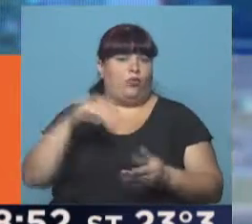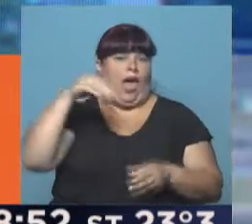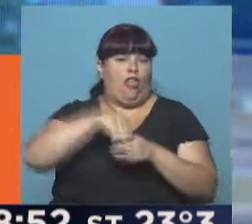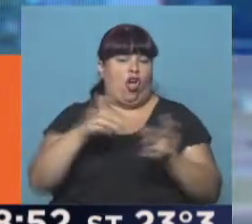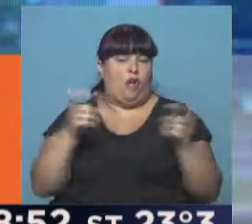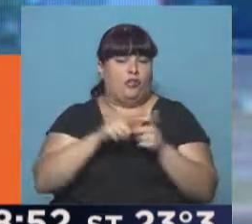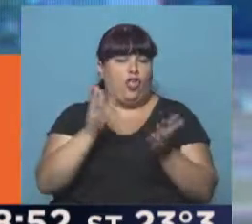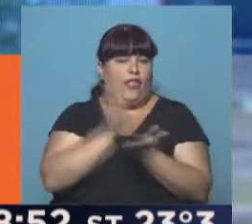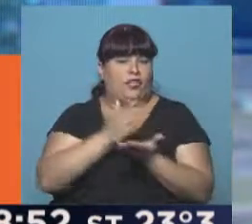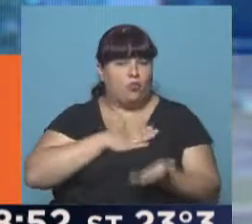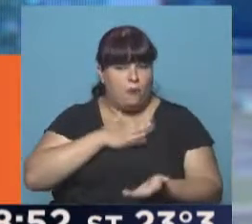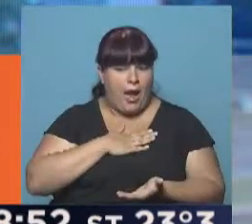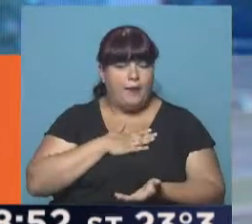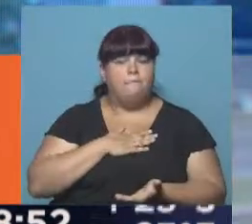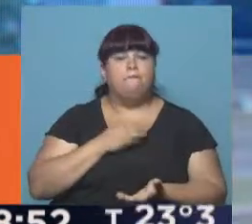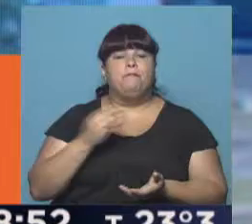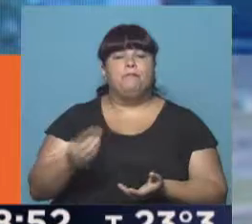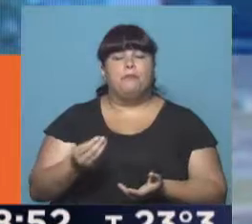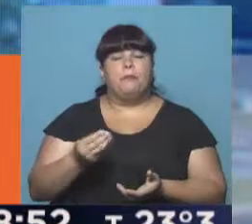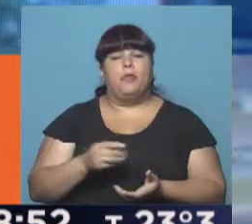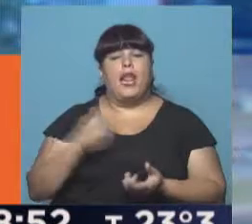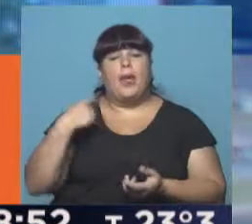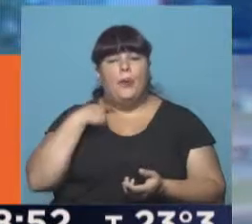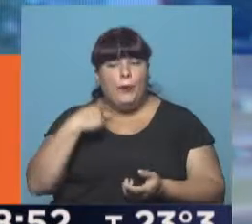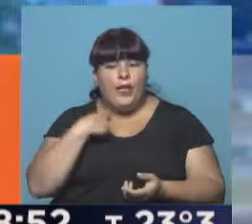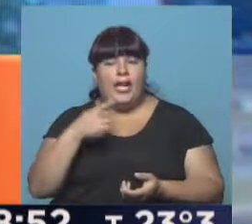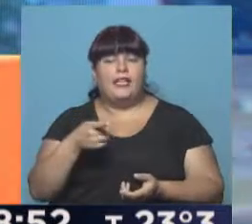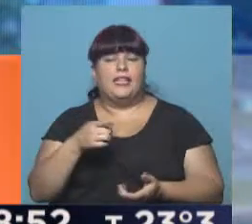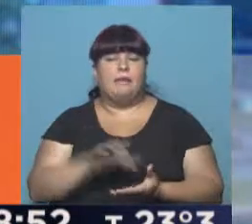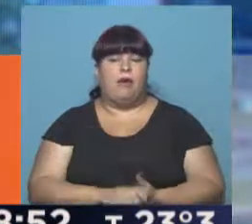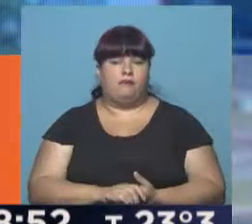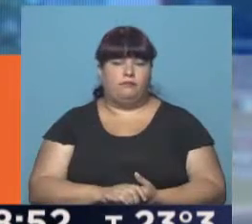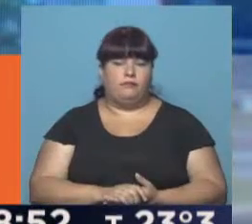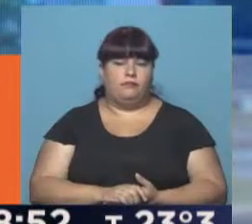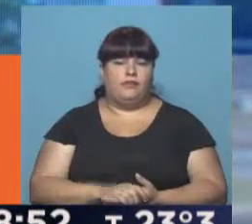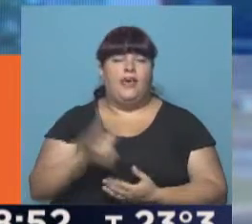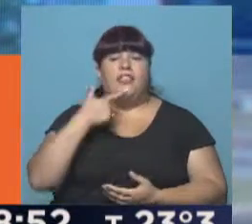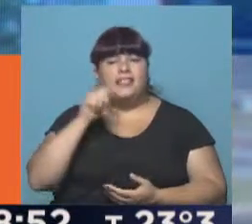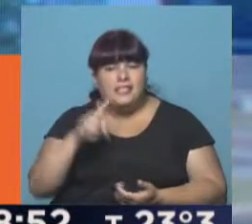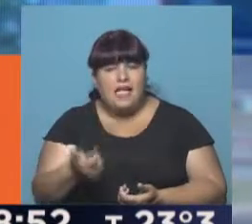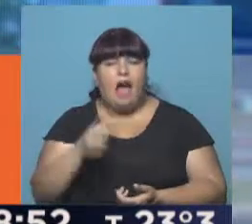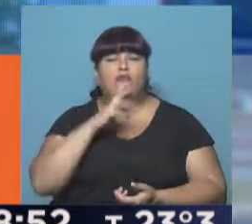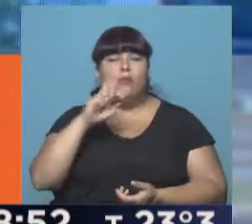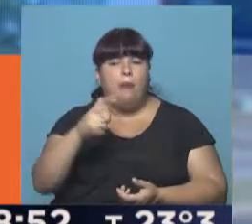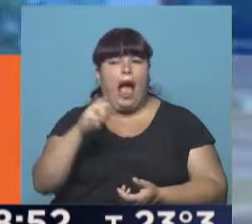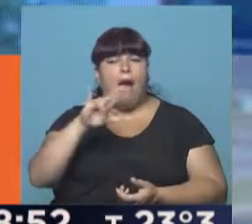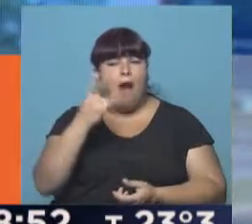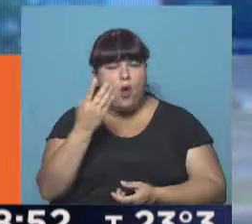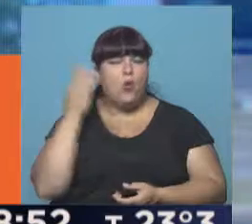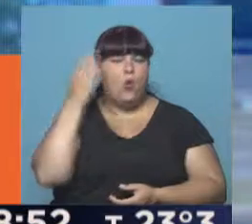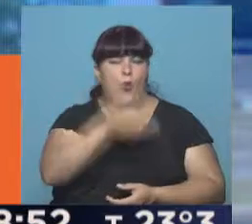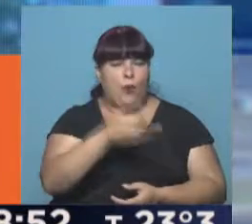de la comisión de derechos humanos es que las víctimas de milagro sale de la tupac amaru vayan al